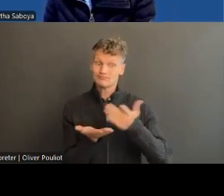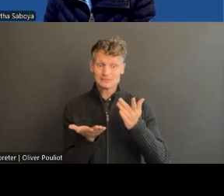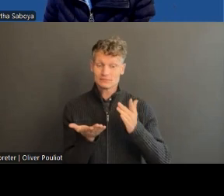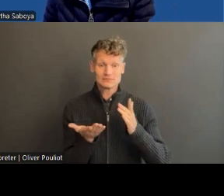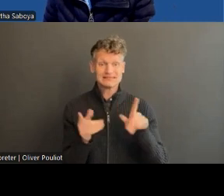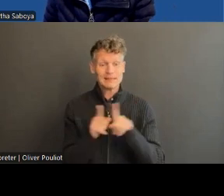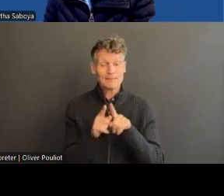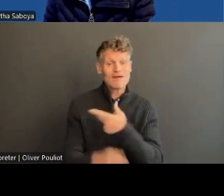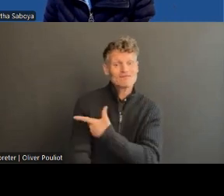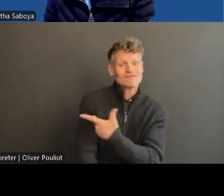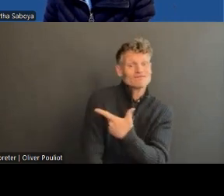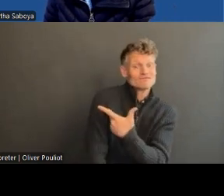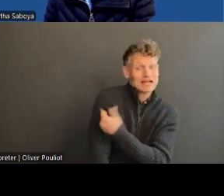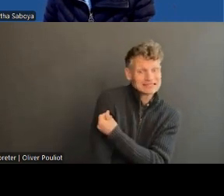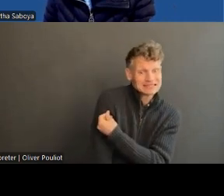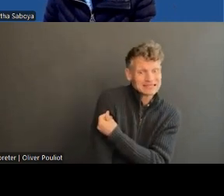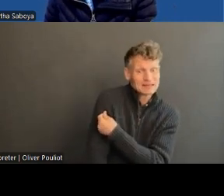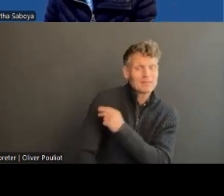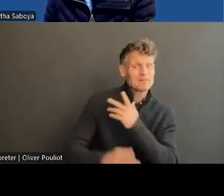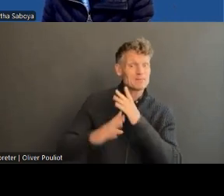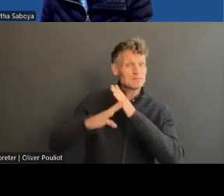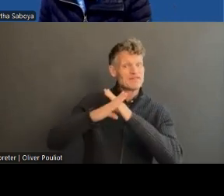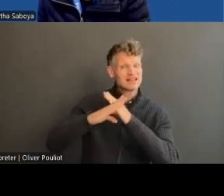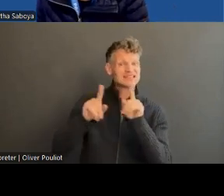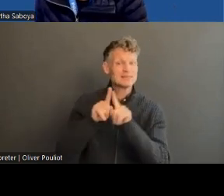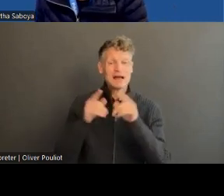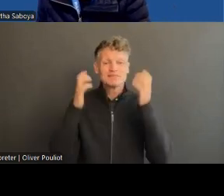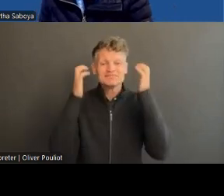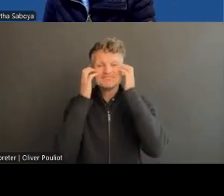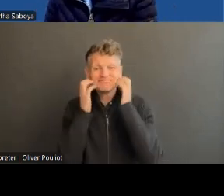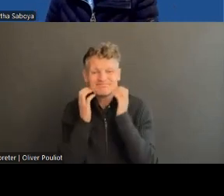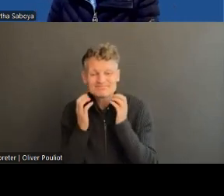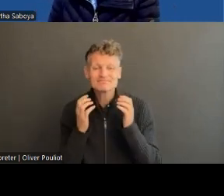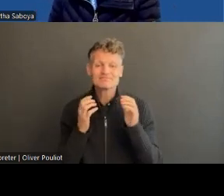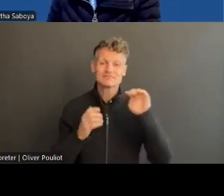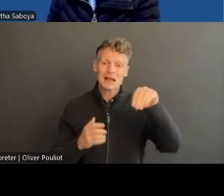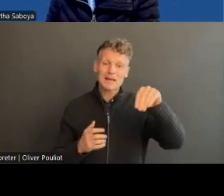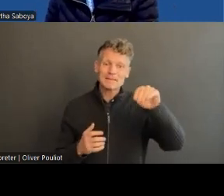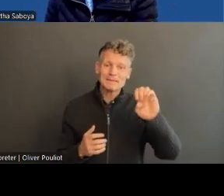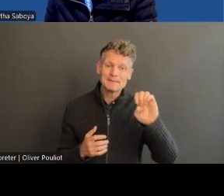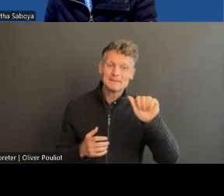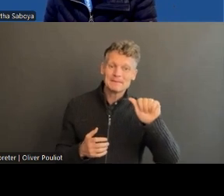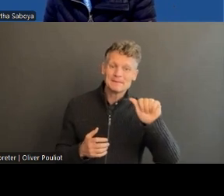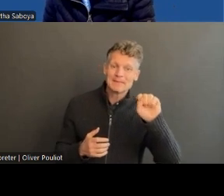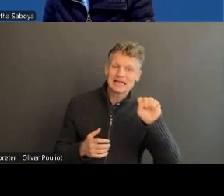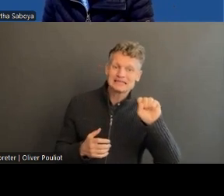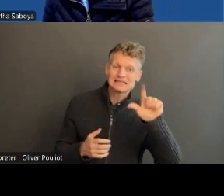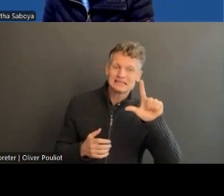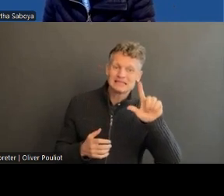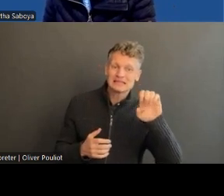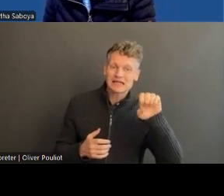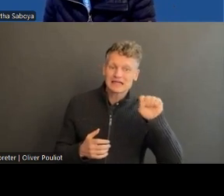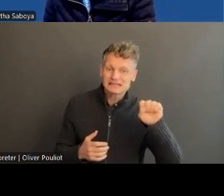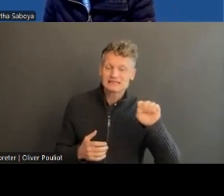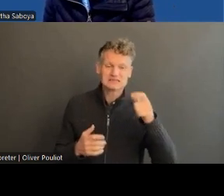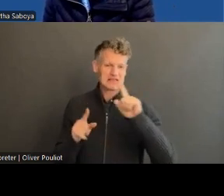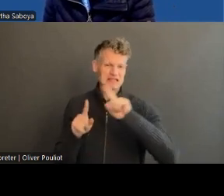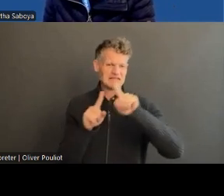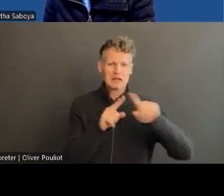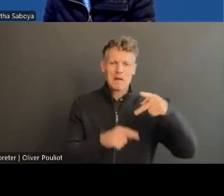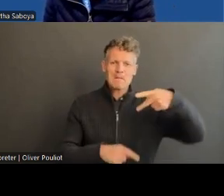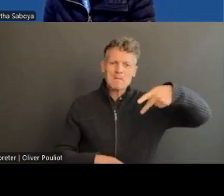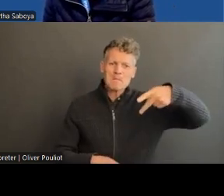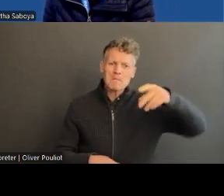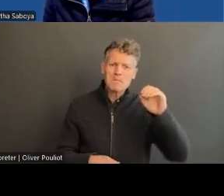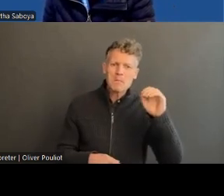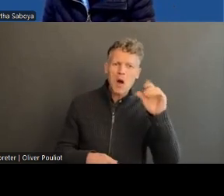completa, como en el caso de las enfermedades, prevenirlas por vacuna, por ejemplo, sarampión, rubiola,